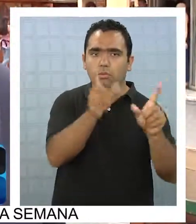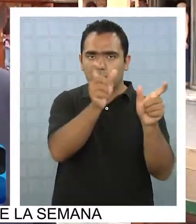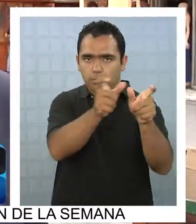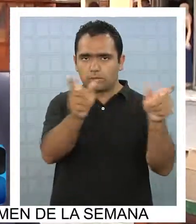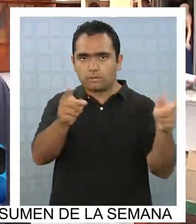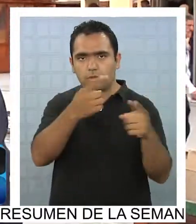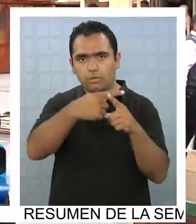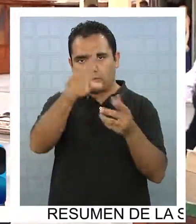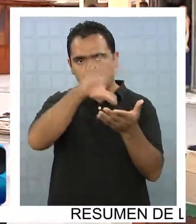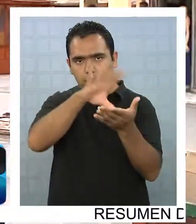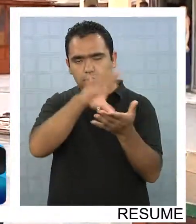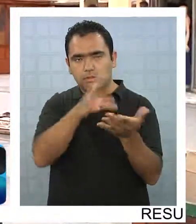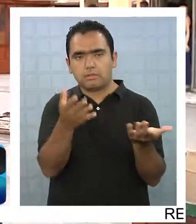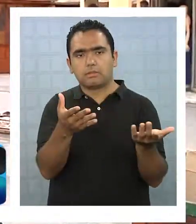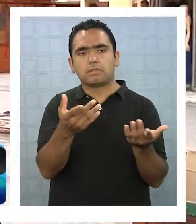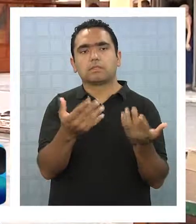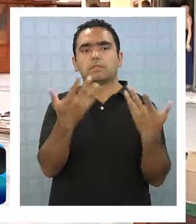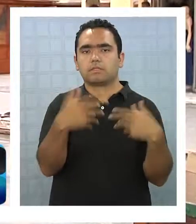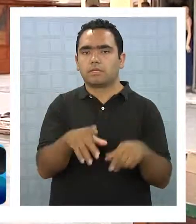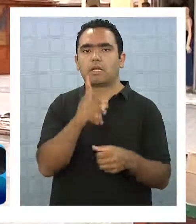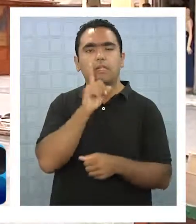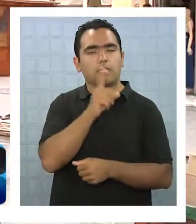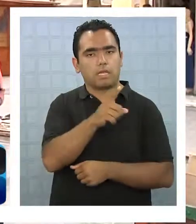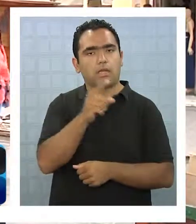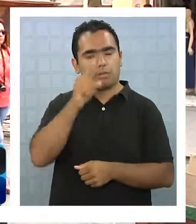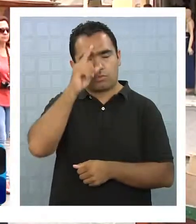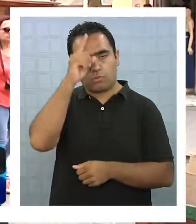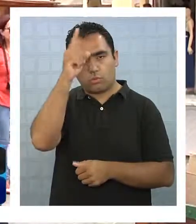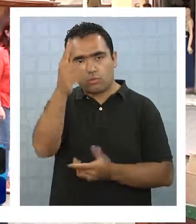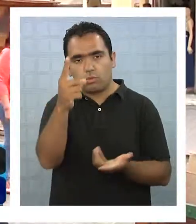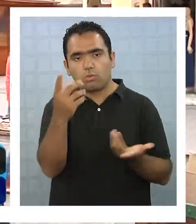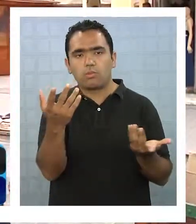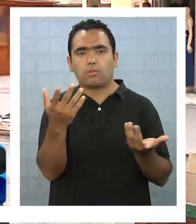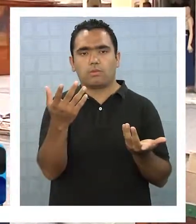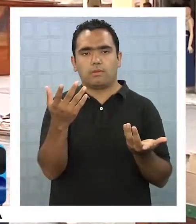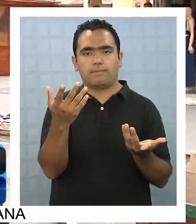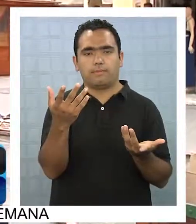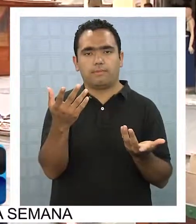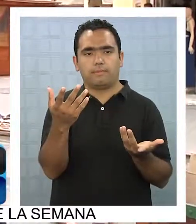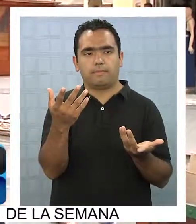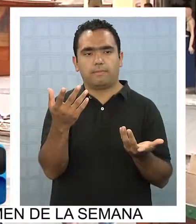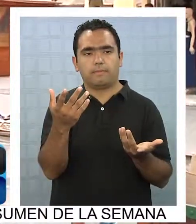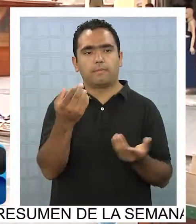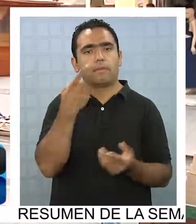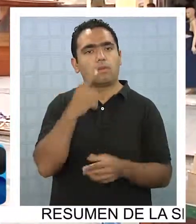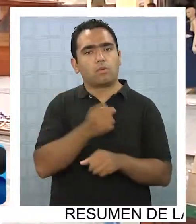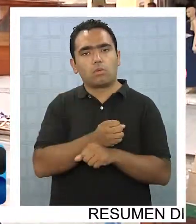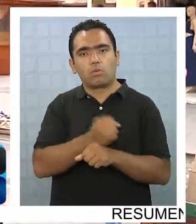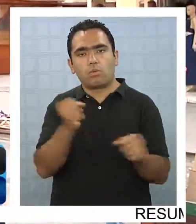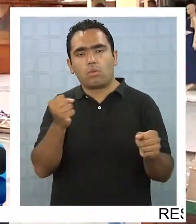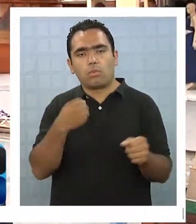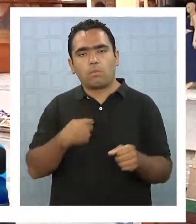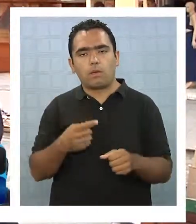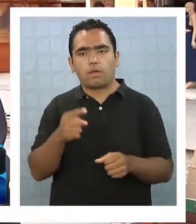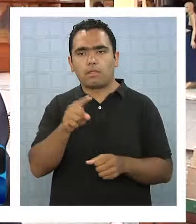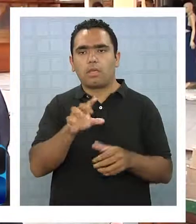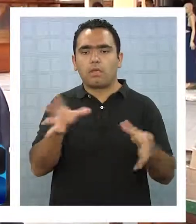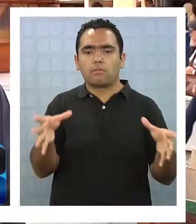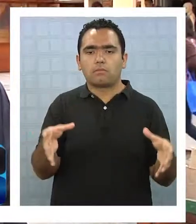países que ya tienen costumbres o tienen hábitos, pero uno no puede colocar en una misma